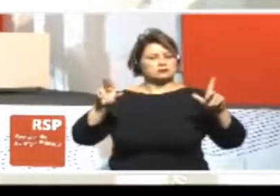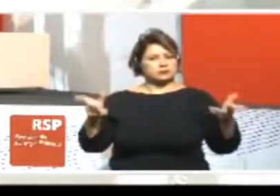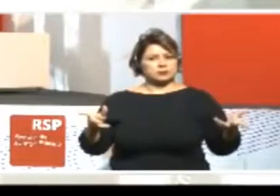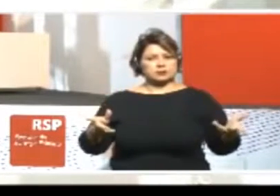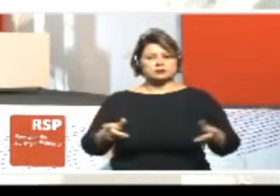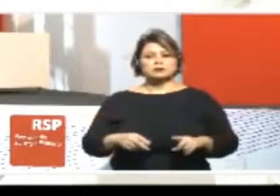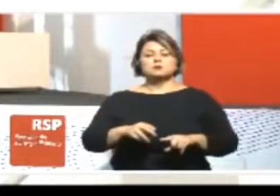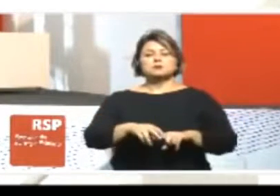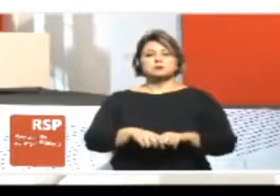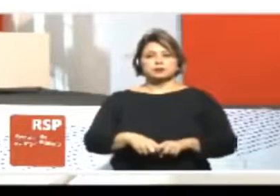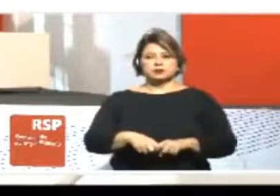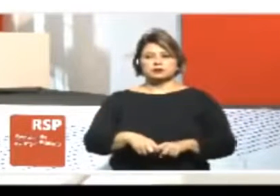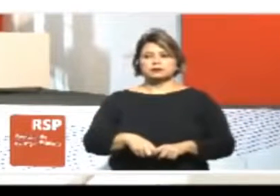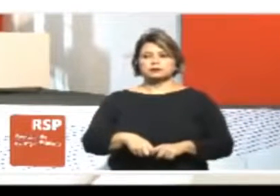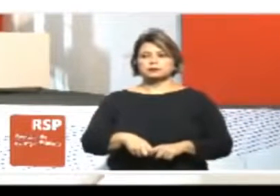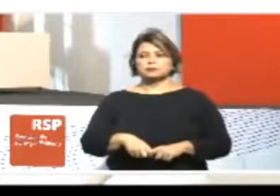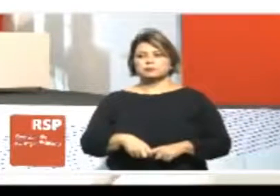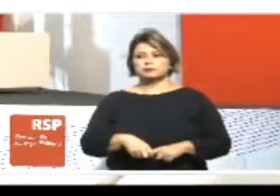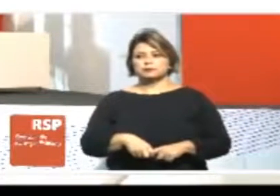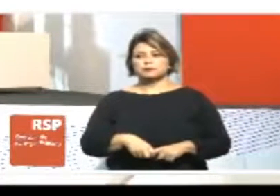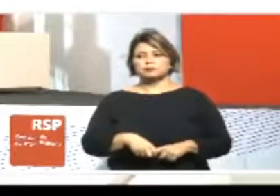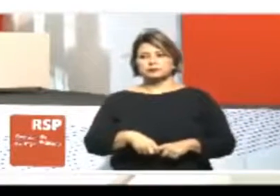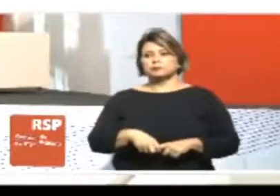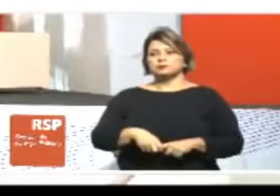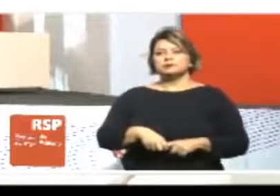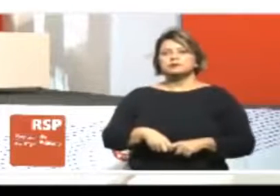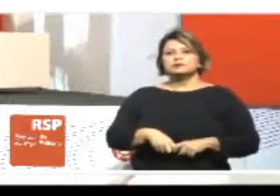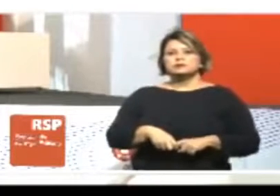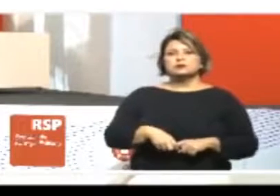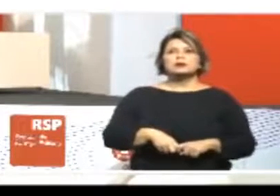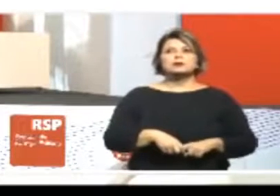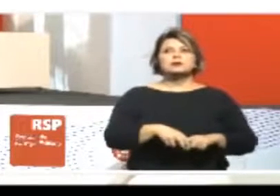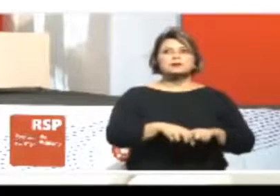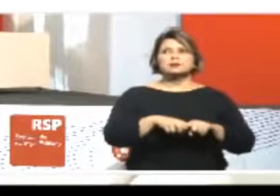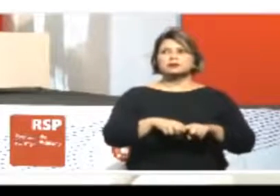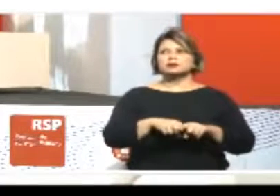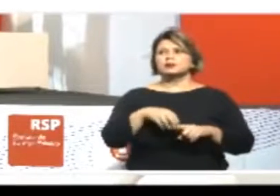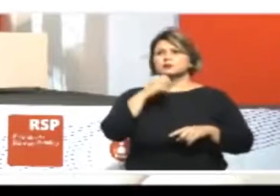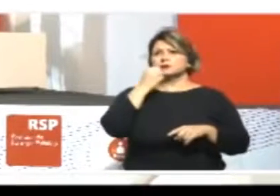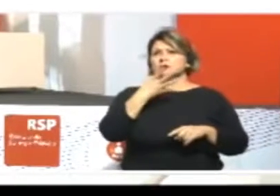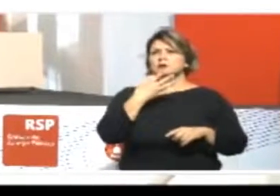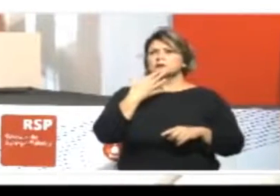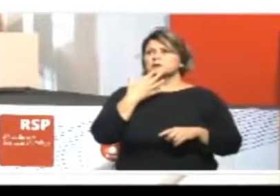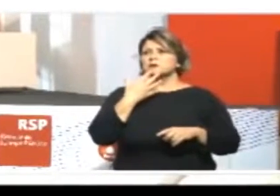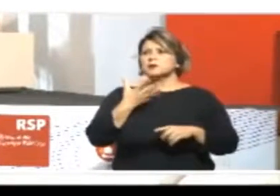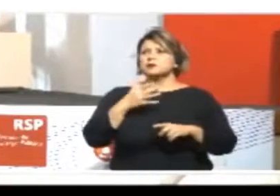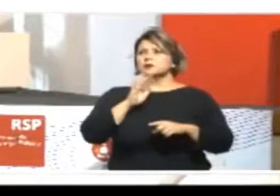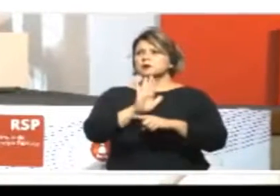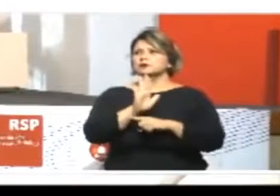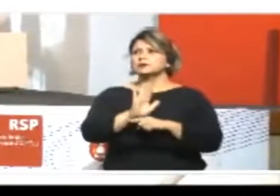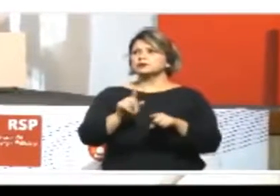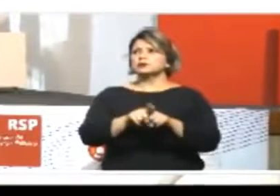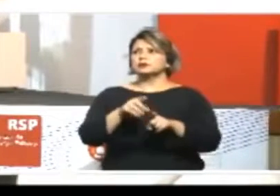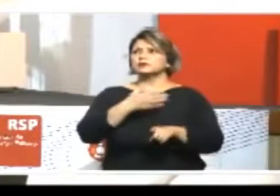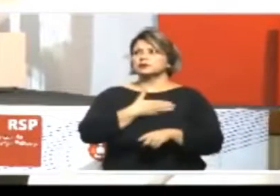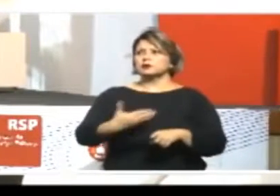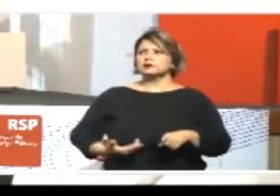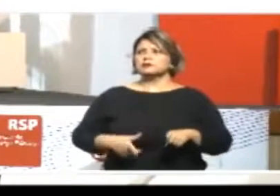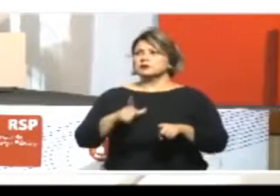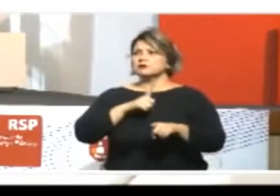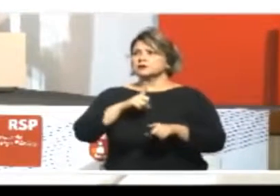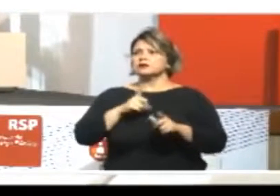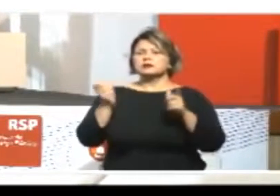una de las buenas prácticas que nos dice gobernanza es que deberíamos de tener buena capacidad de liderazgo,